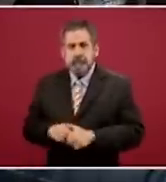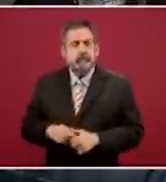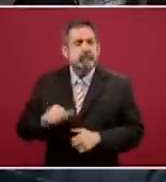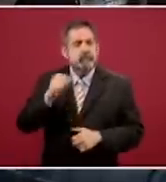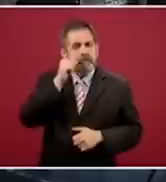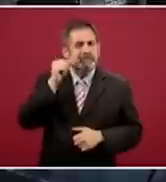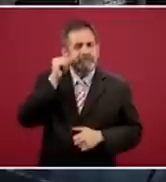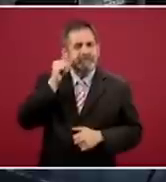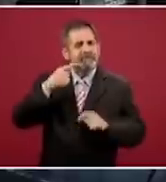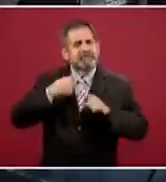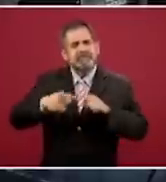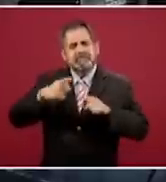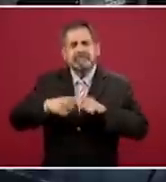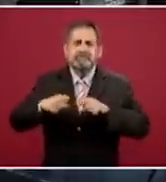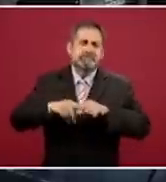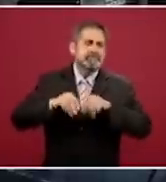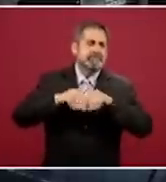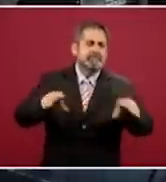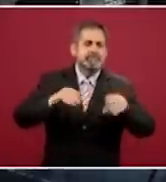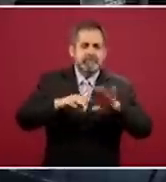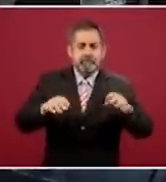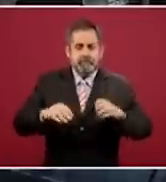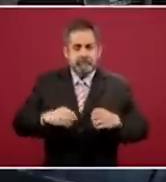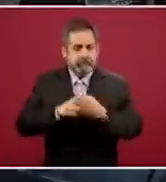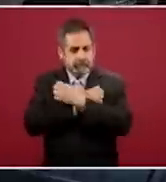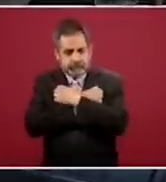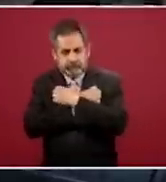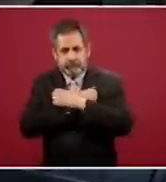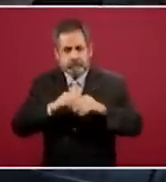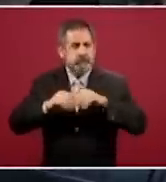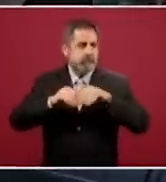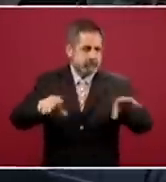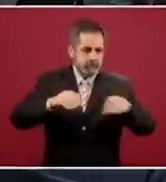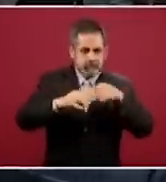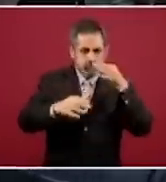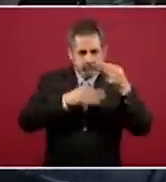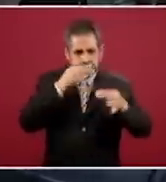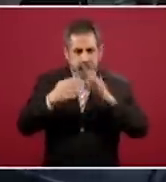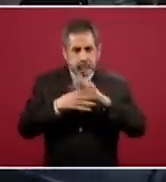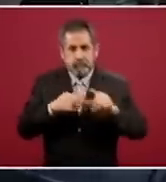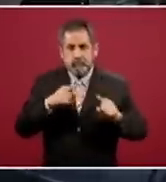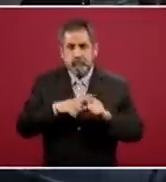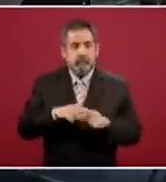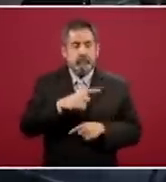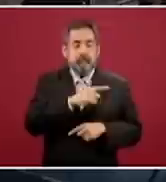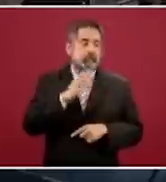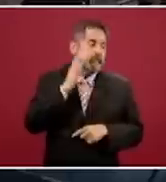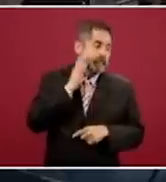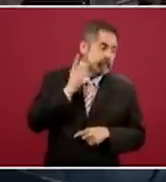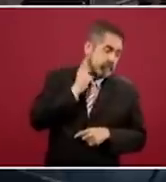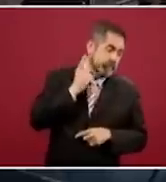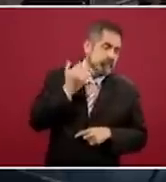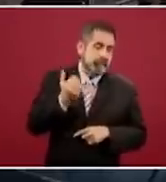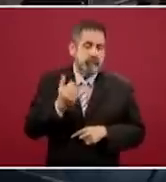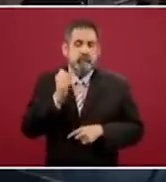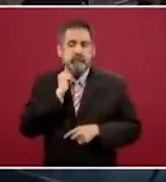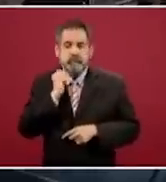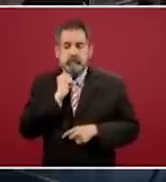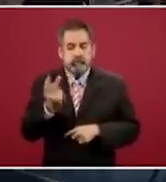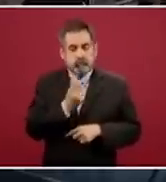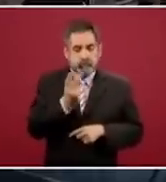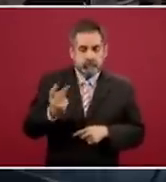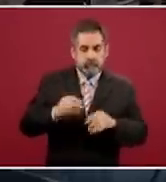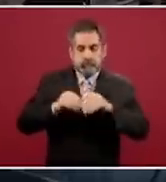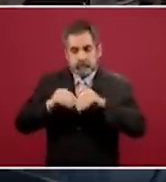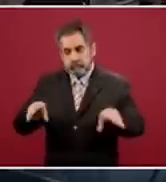varios anuncios de parte de instituciones educativas, sí. Y también, como usted comentaba, de las dos cámaras. En esos casos se